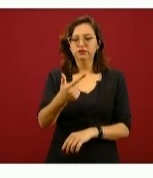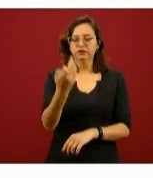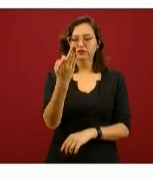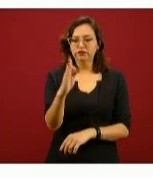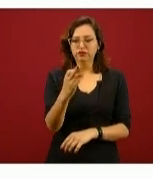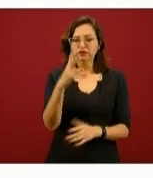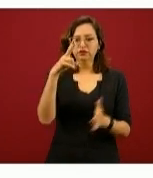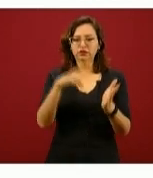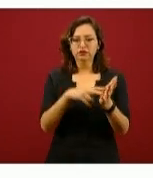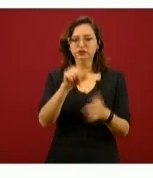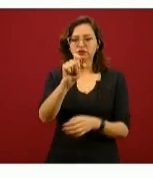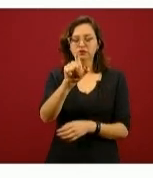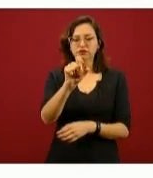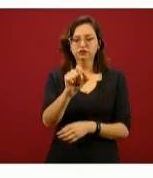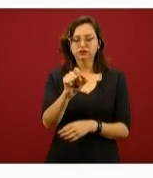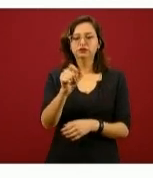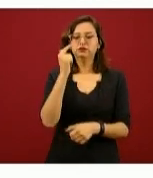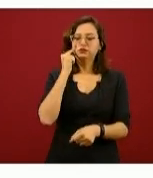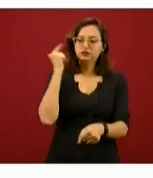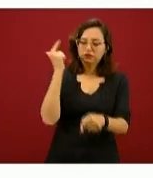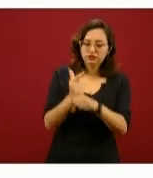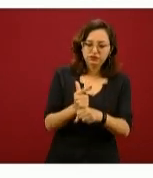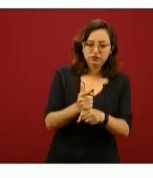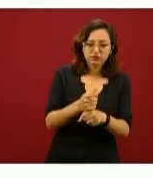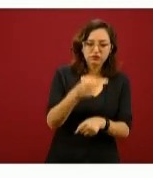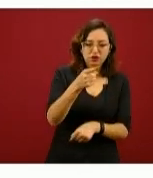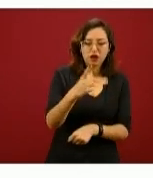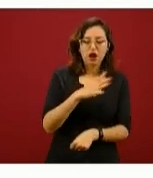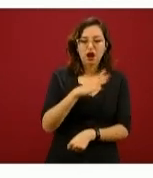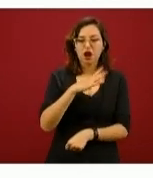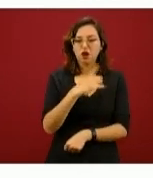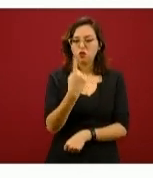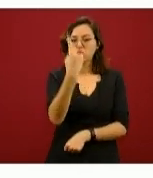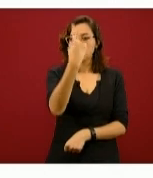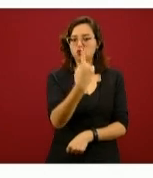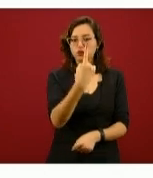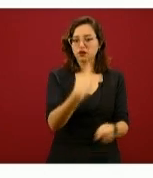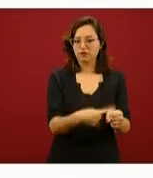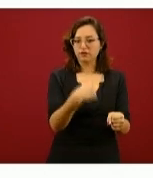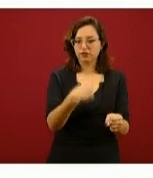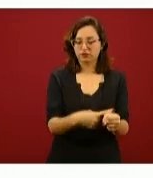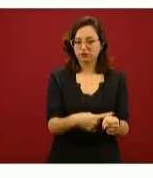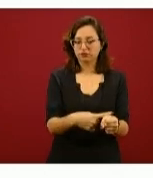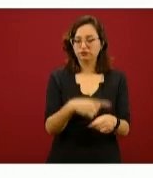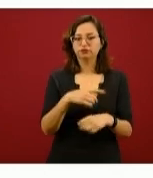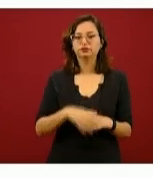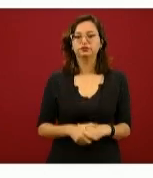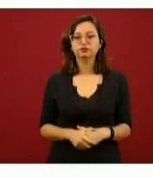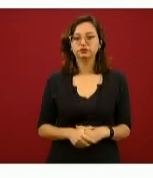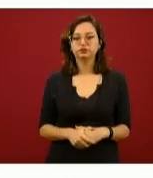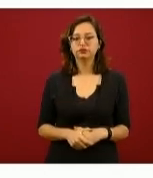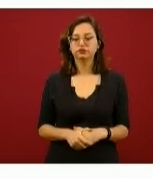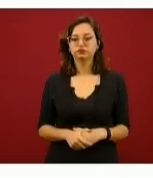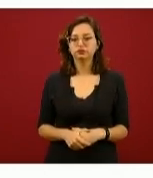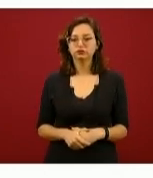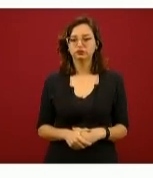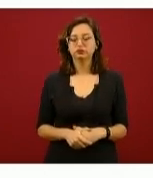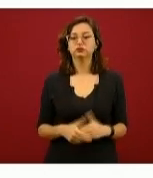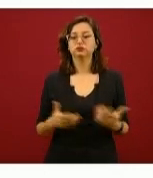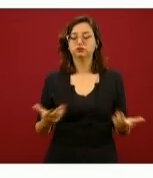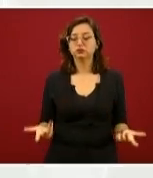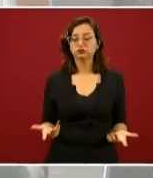de febrero de 2020, cuando detectamos el primer caso. Cuando llegamos a ese punto, nos encontrábamos